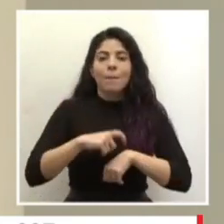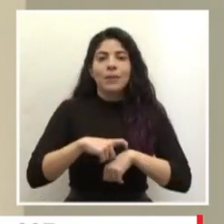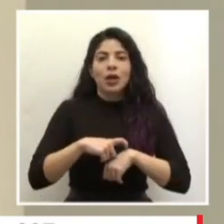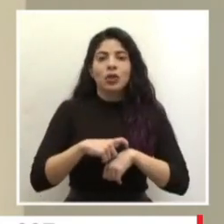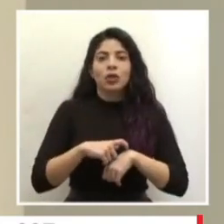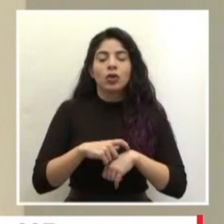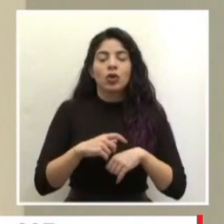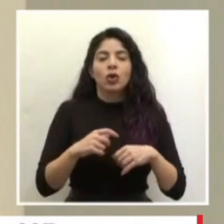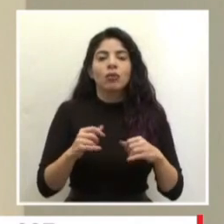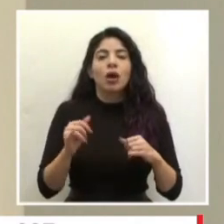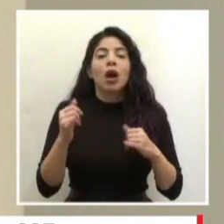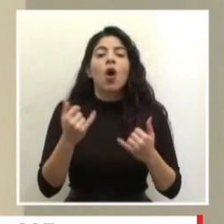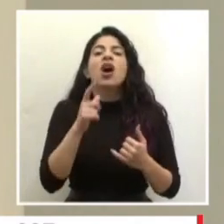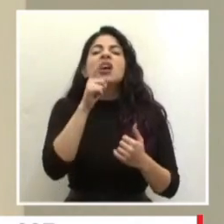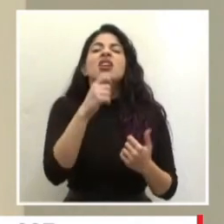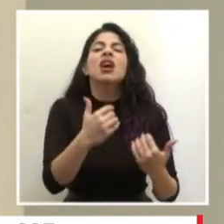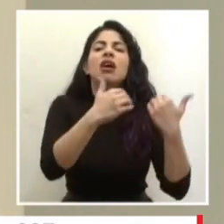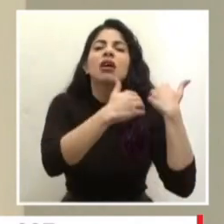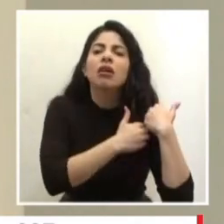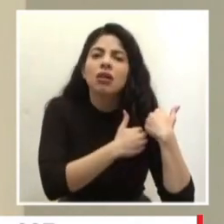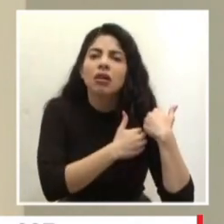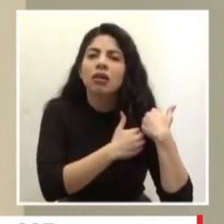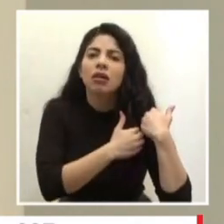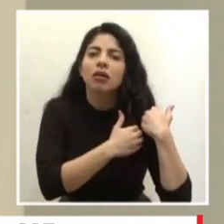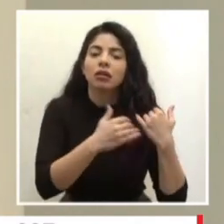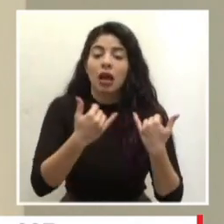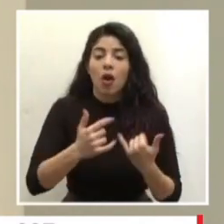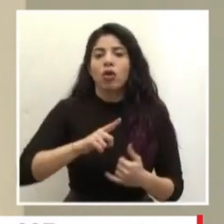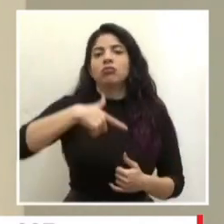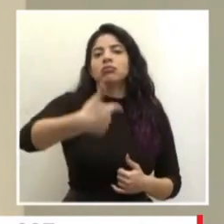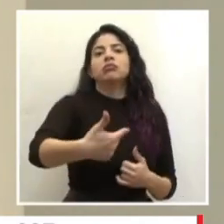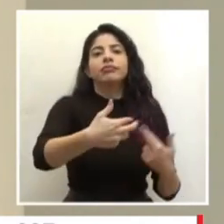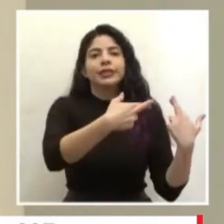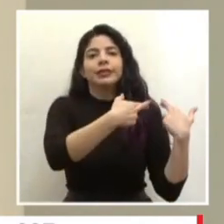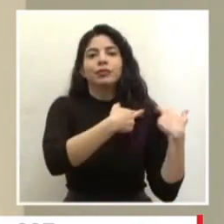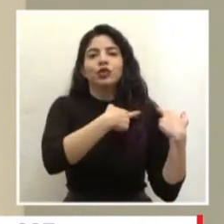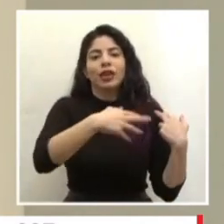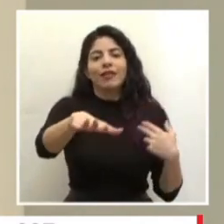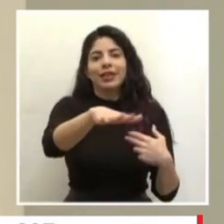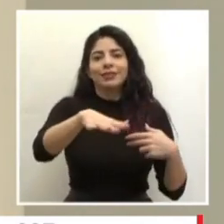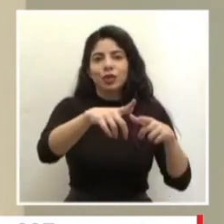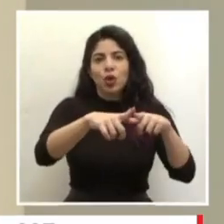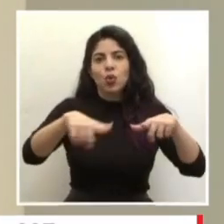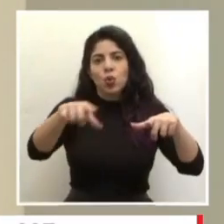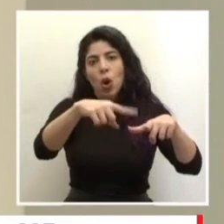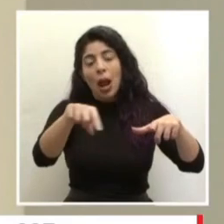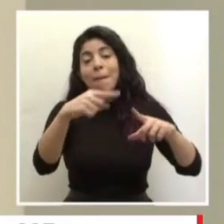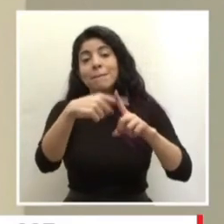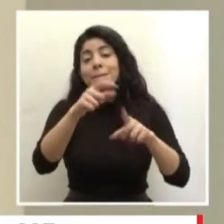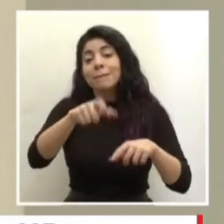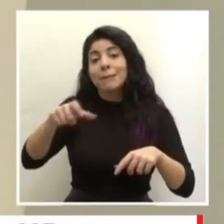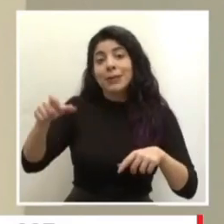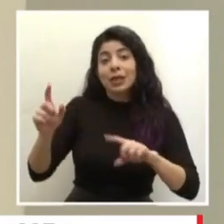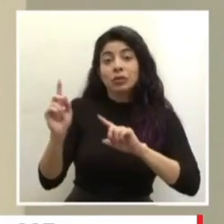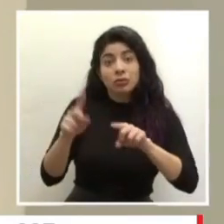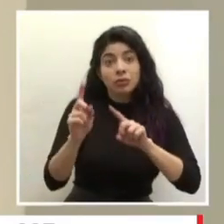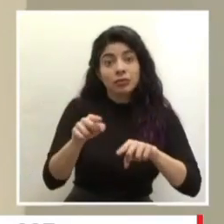como decimos acá, del lado de los responsables de los establecimientos y también de las personas que se